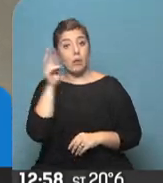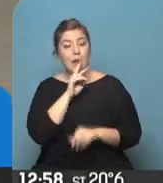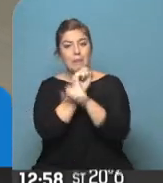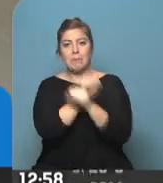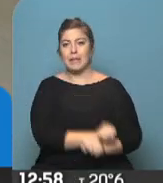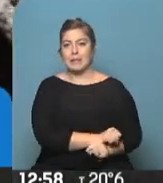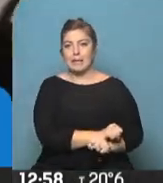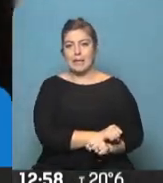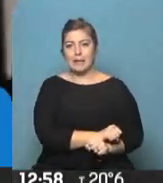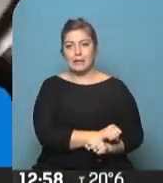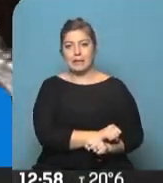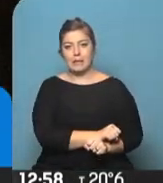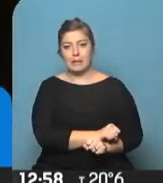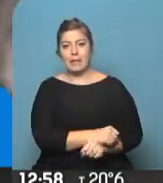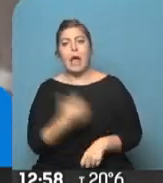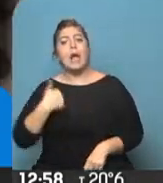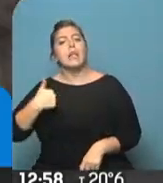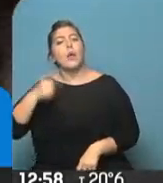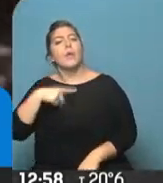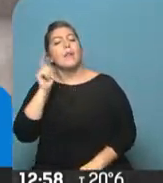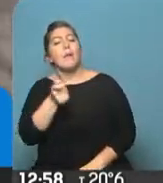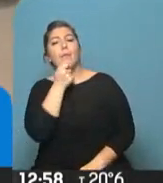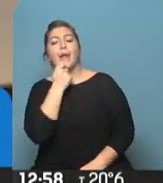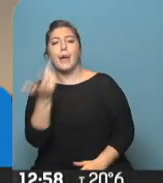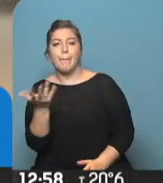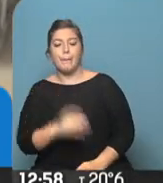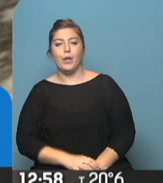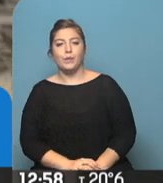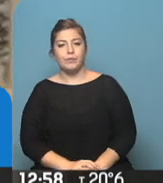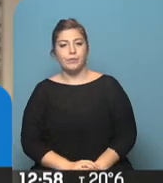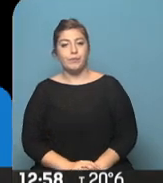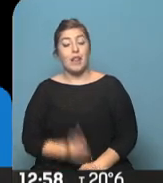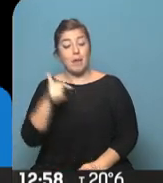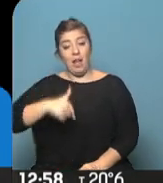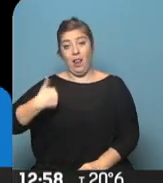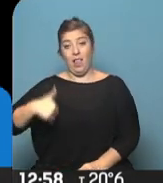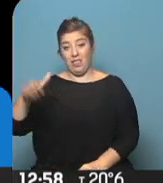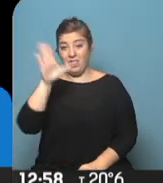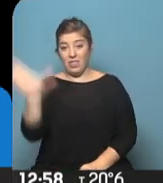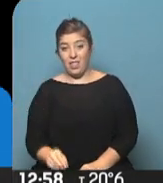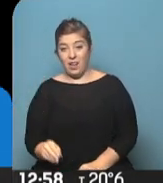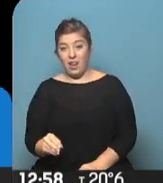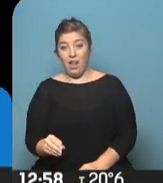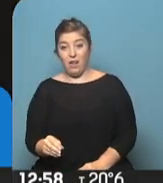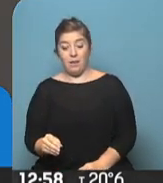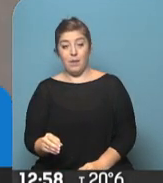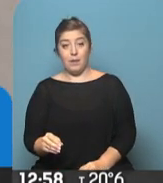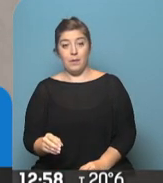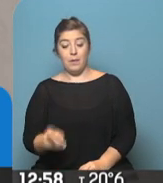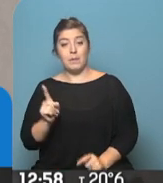presa argentinos pero pero también por ejemplo fue también aquí en argentina fue la que la que